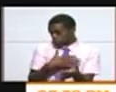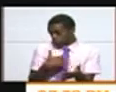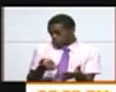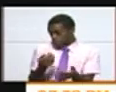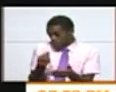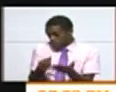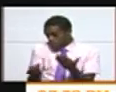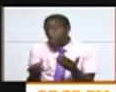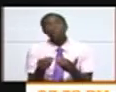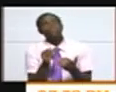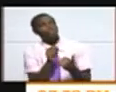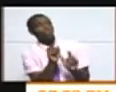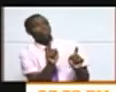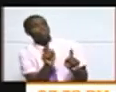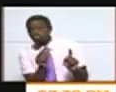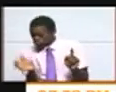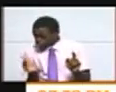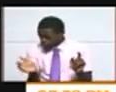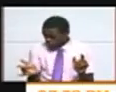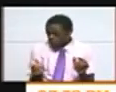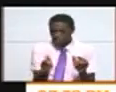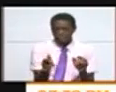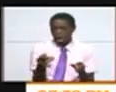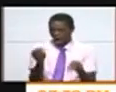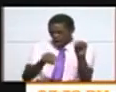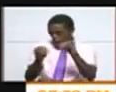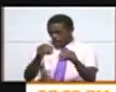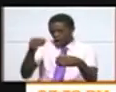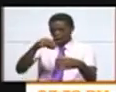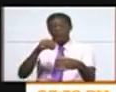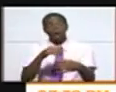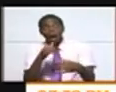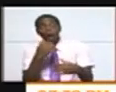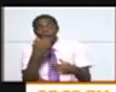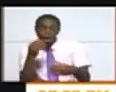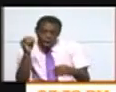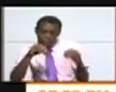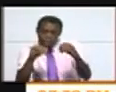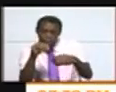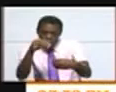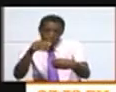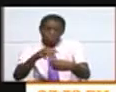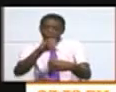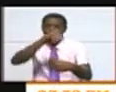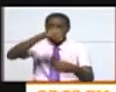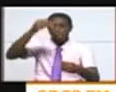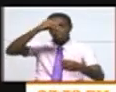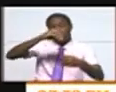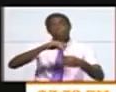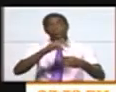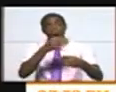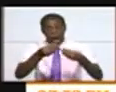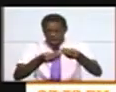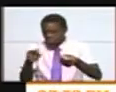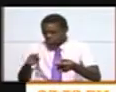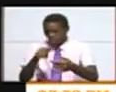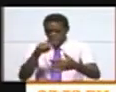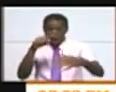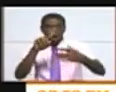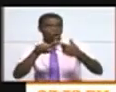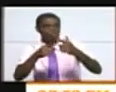le dije no. Y ella dijo, a lo juro que yo no tengo algo. Y ella me puso a hacer las cosas